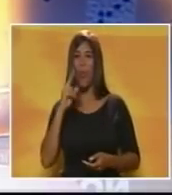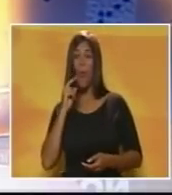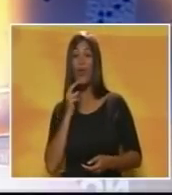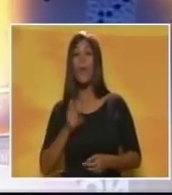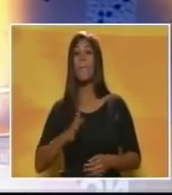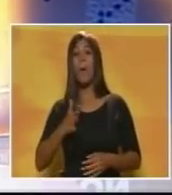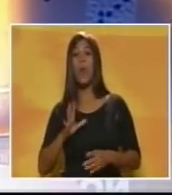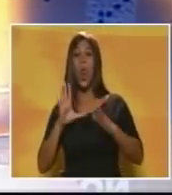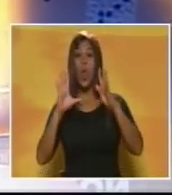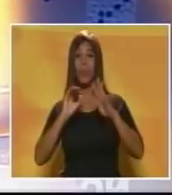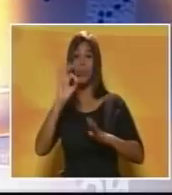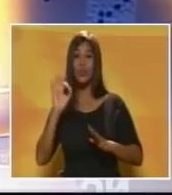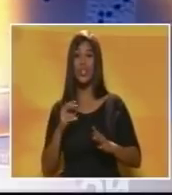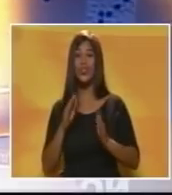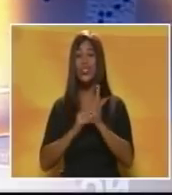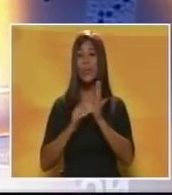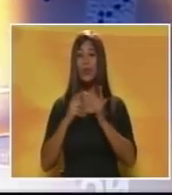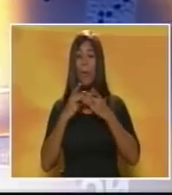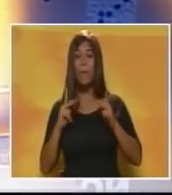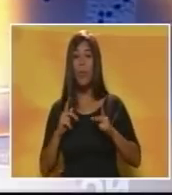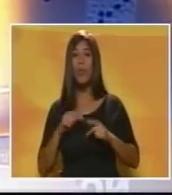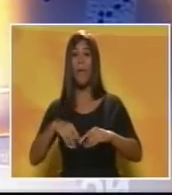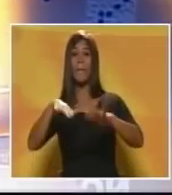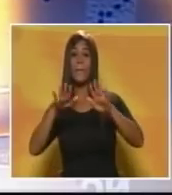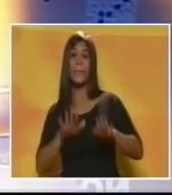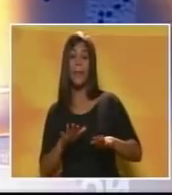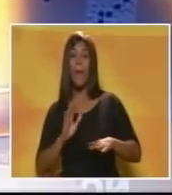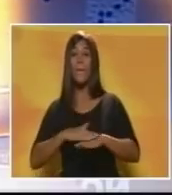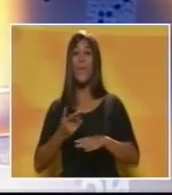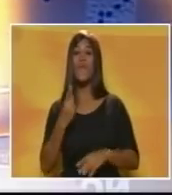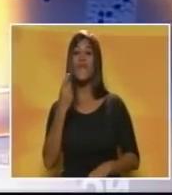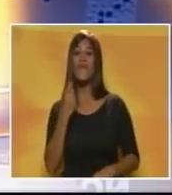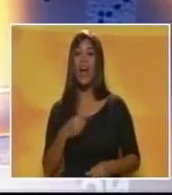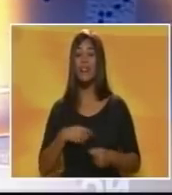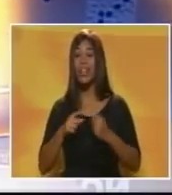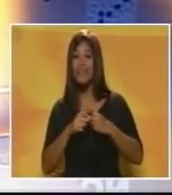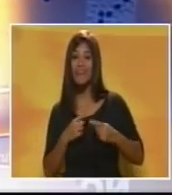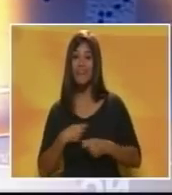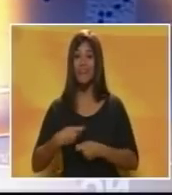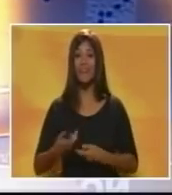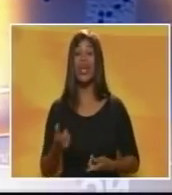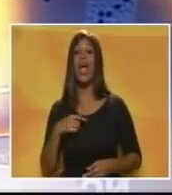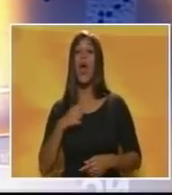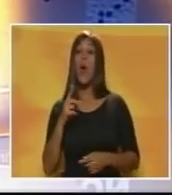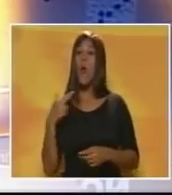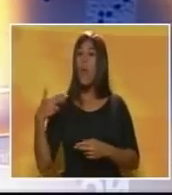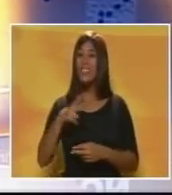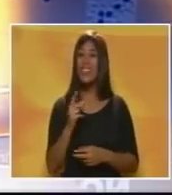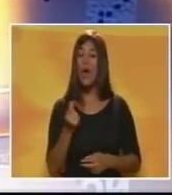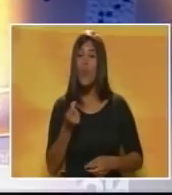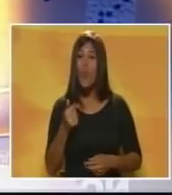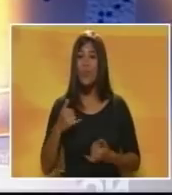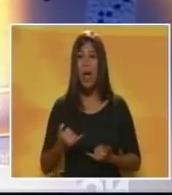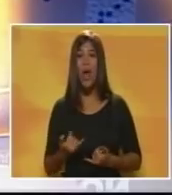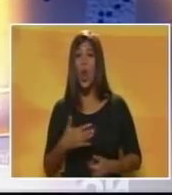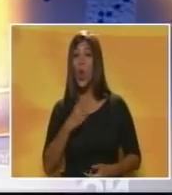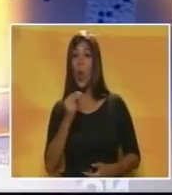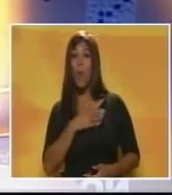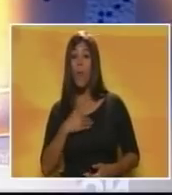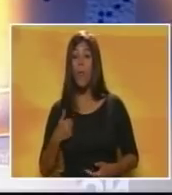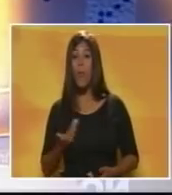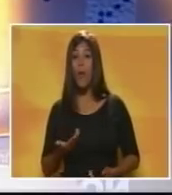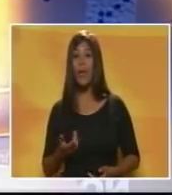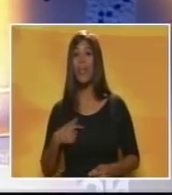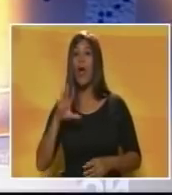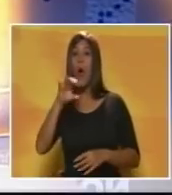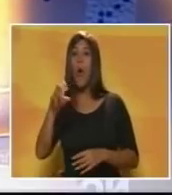90% de las unidades de servicio público se encuentran paralizadas debido a la falta de insumos. Afirmaron que el costo del pasaje actual con ese costo